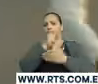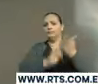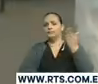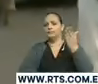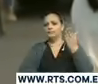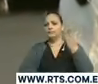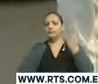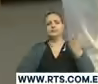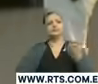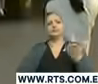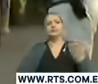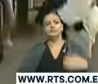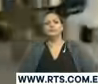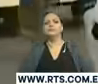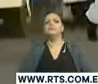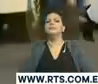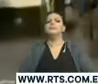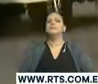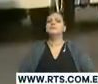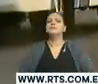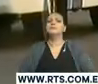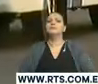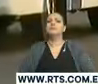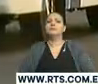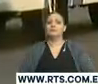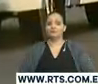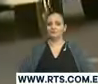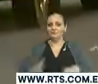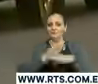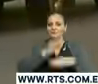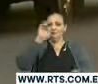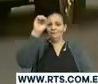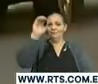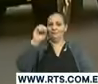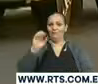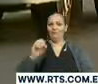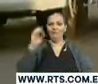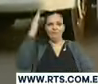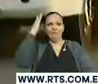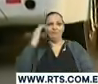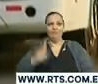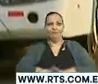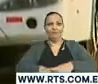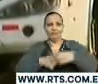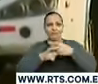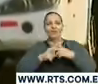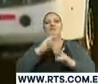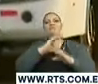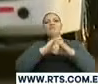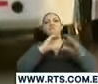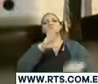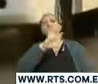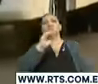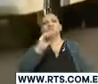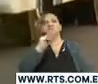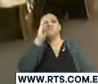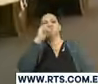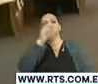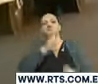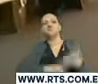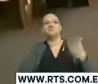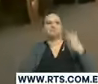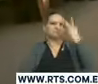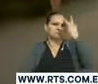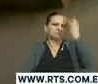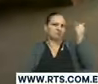Nosotros, desde que comenzó el semáforo en amarillo, hemos sancionado más de 50 conductores por no respetar la orden de llevar las personas